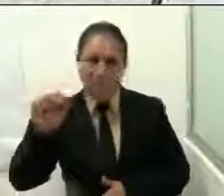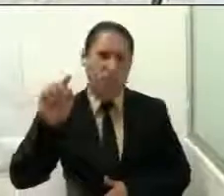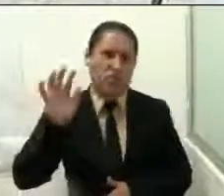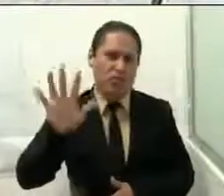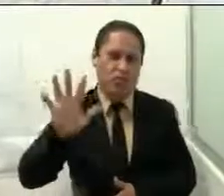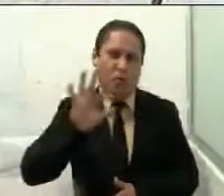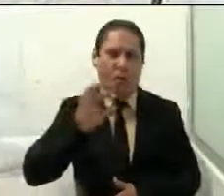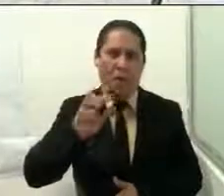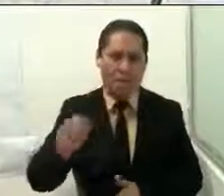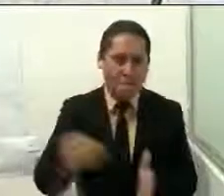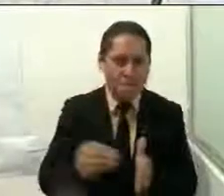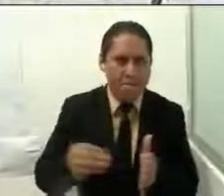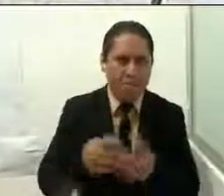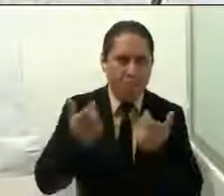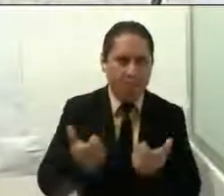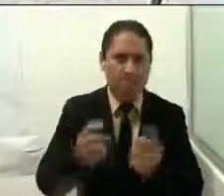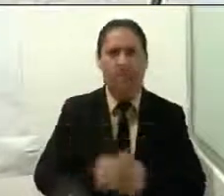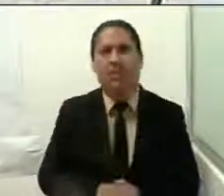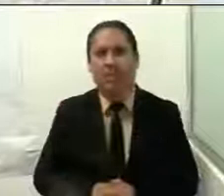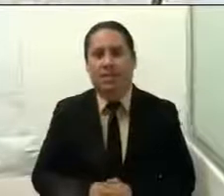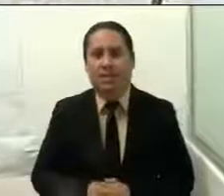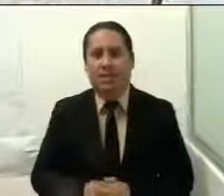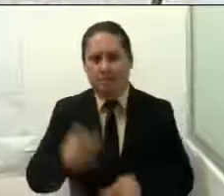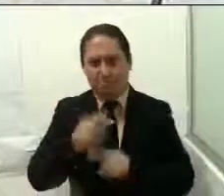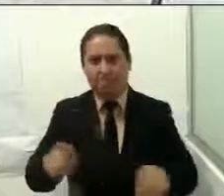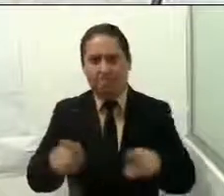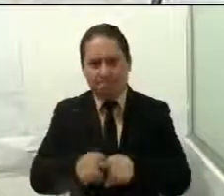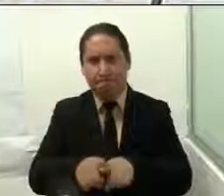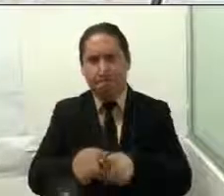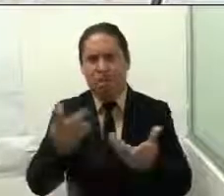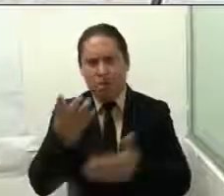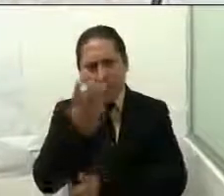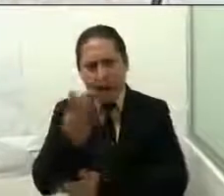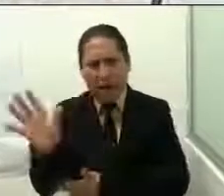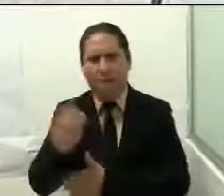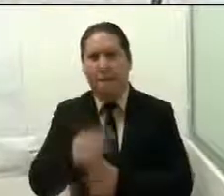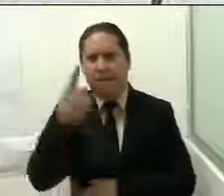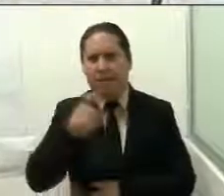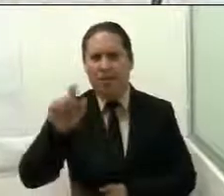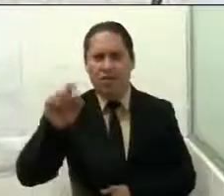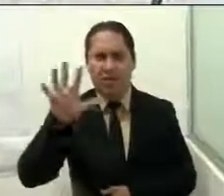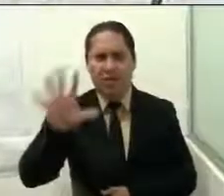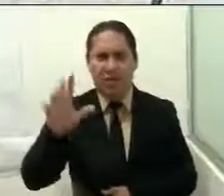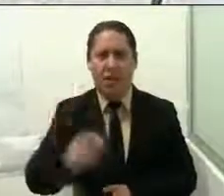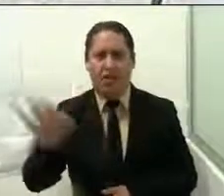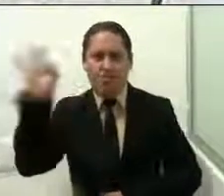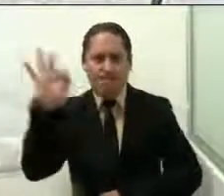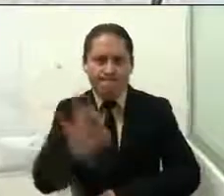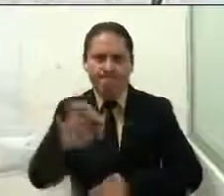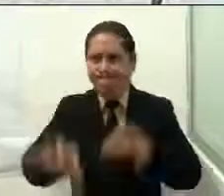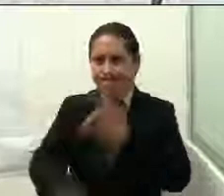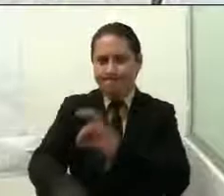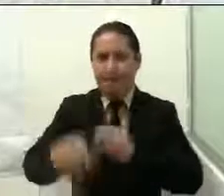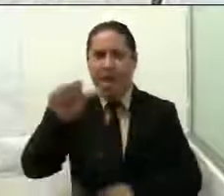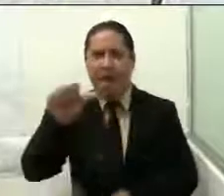pesos la apicultura alcanza 125 mil colmenas y ocupa el